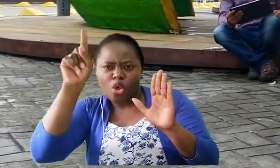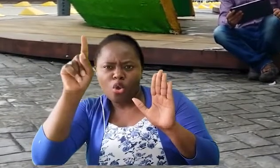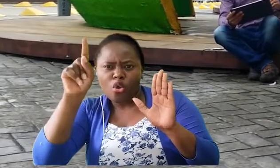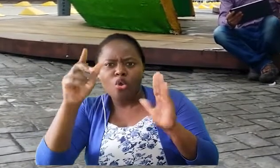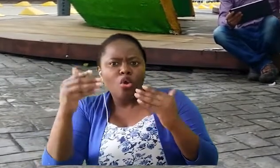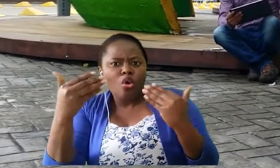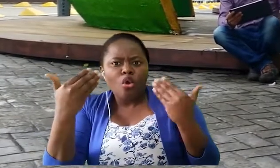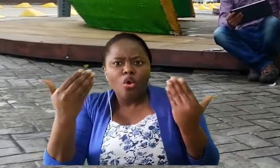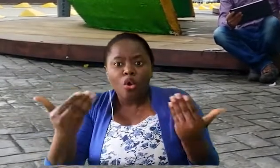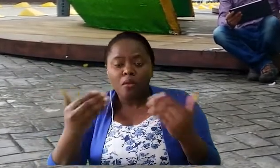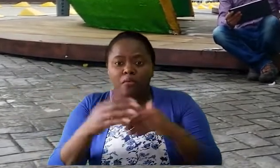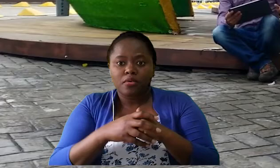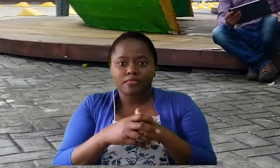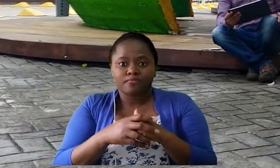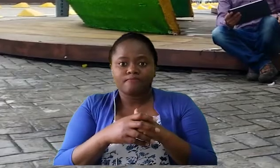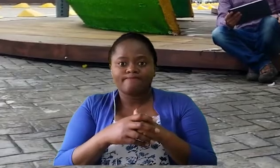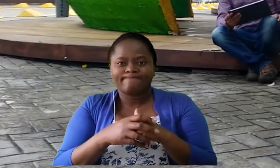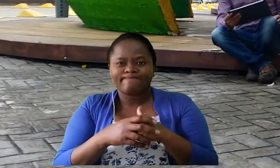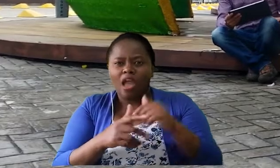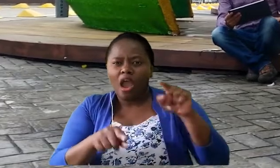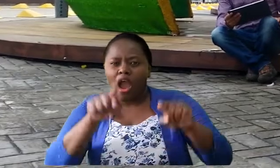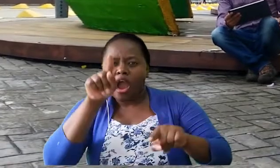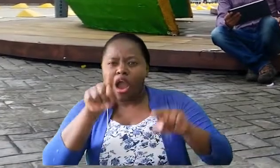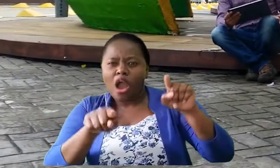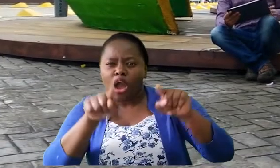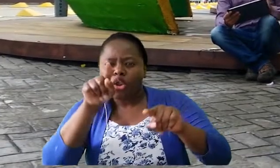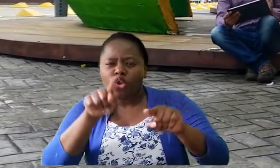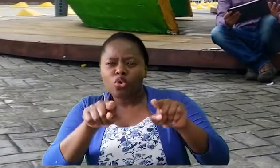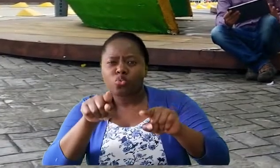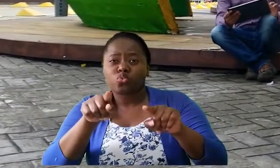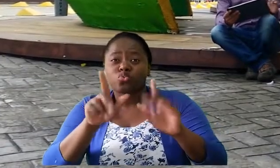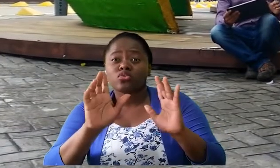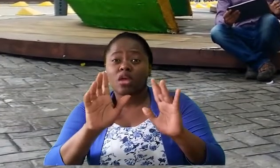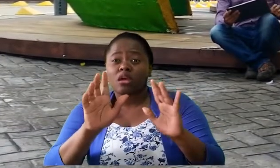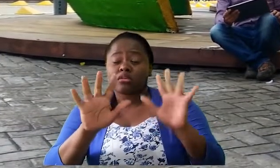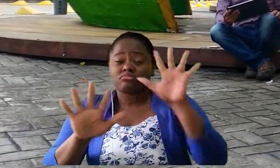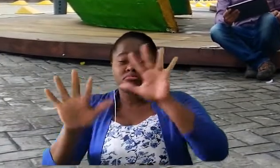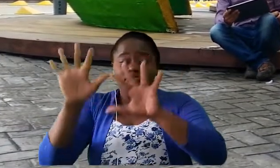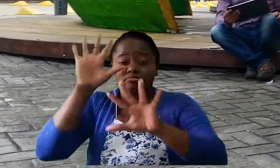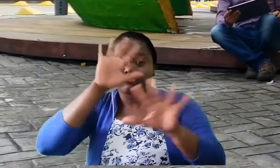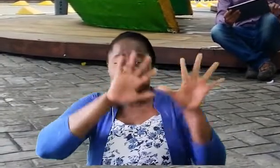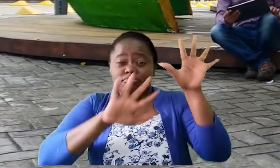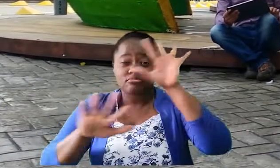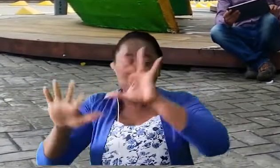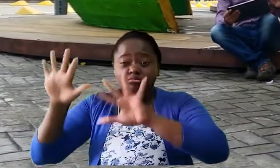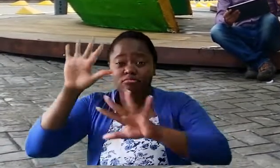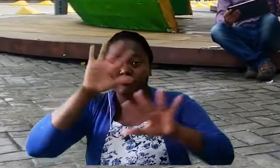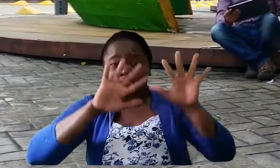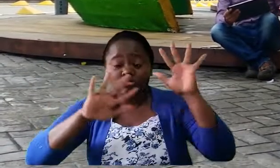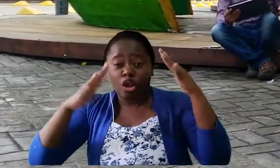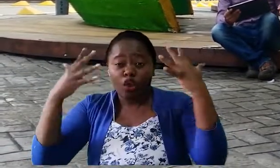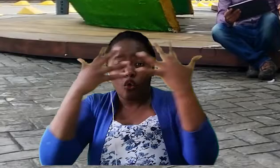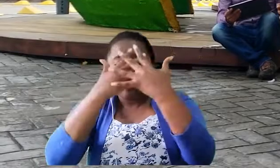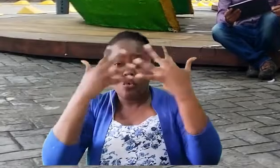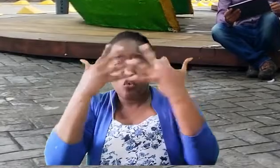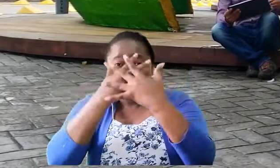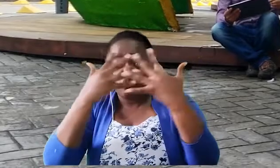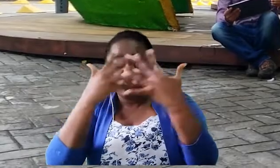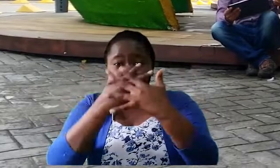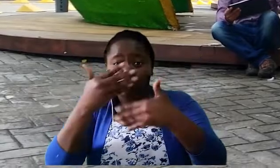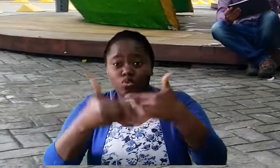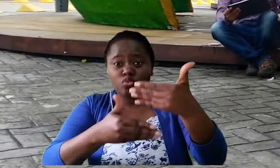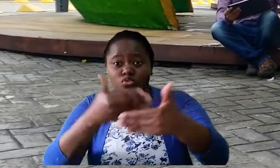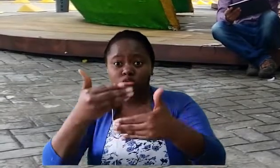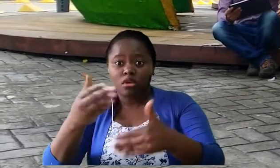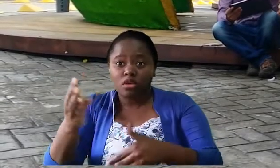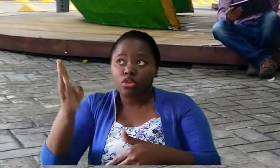puntuales en las lagunas de ese proceso. Dios crea, dice, en y a través de